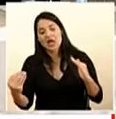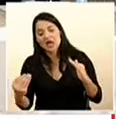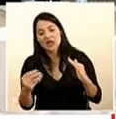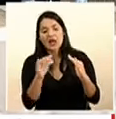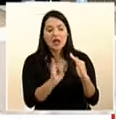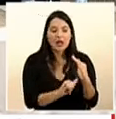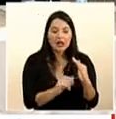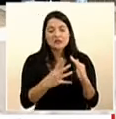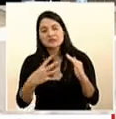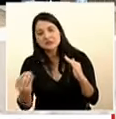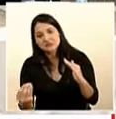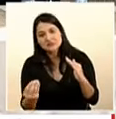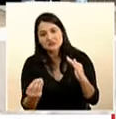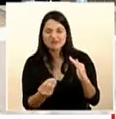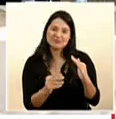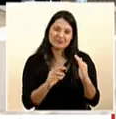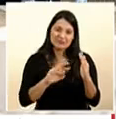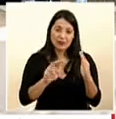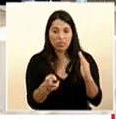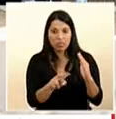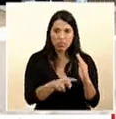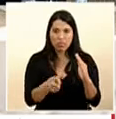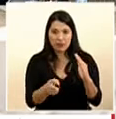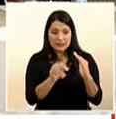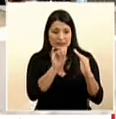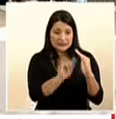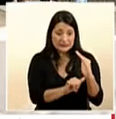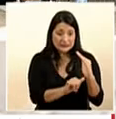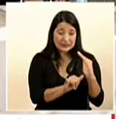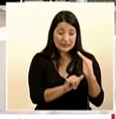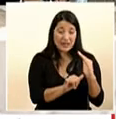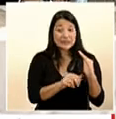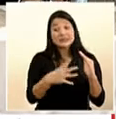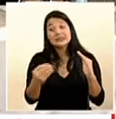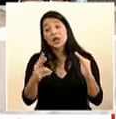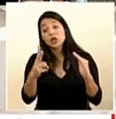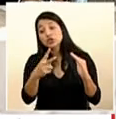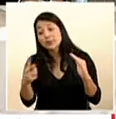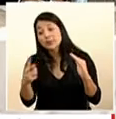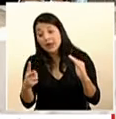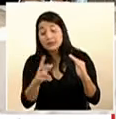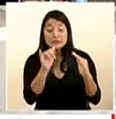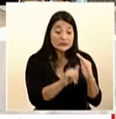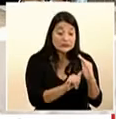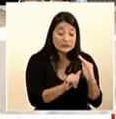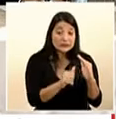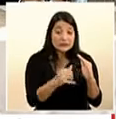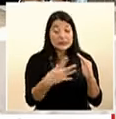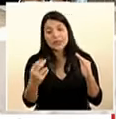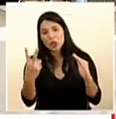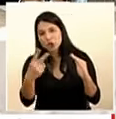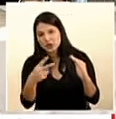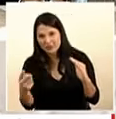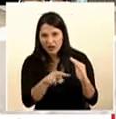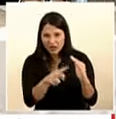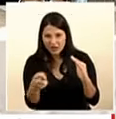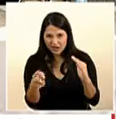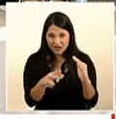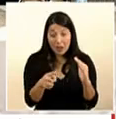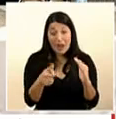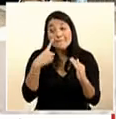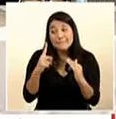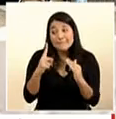semanas luego salir a la calle con ciertas restricciones con el fin de evitar un gran impacto a la economía a largo plazo costa rica- piensa